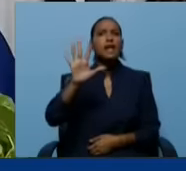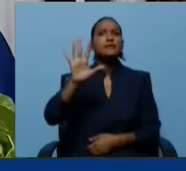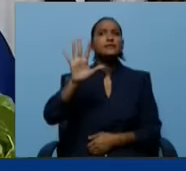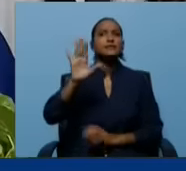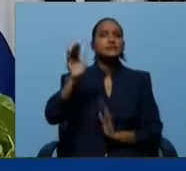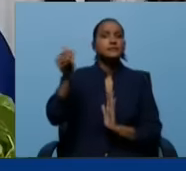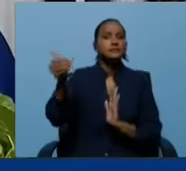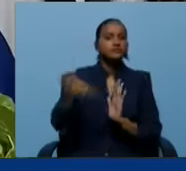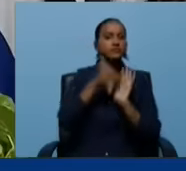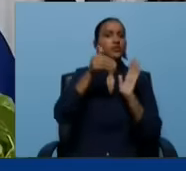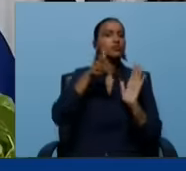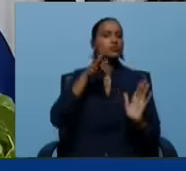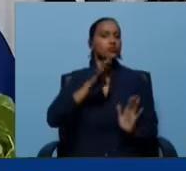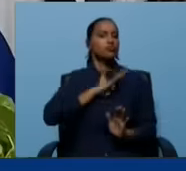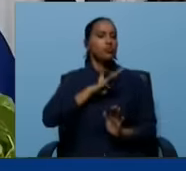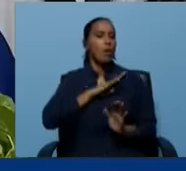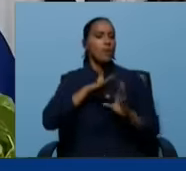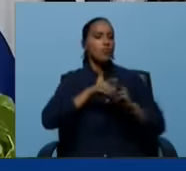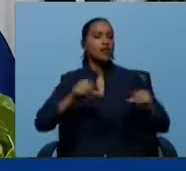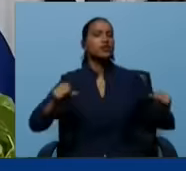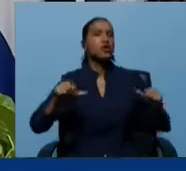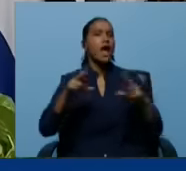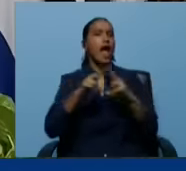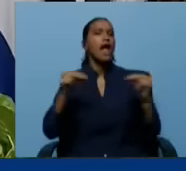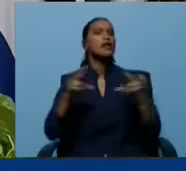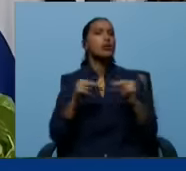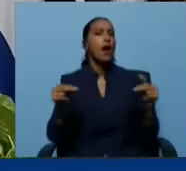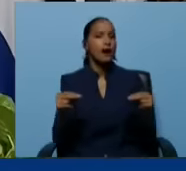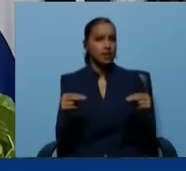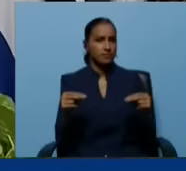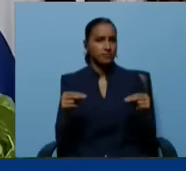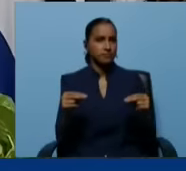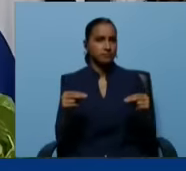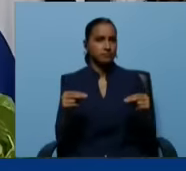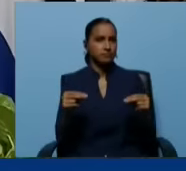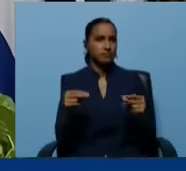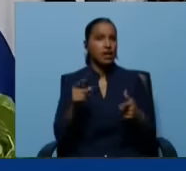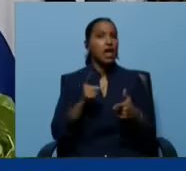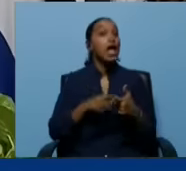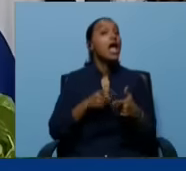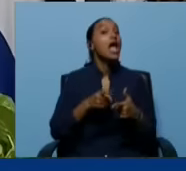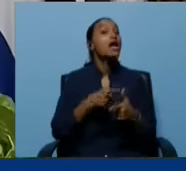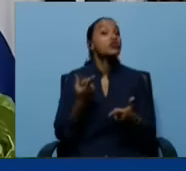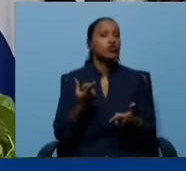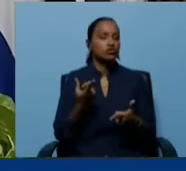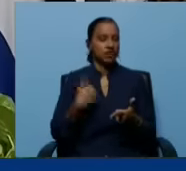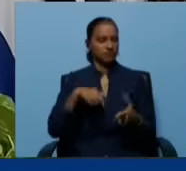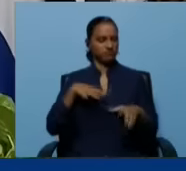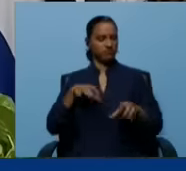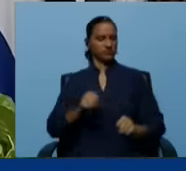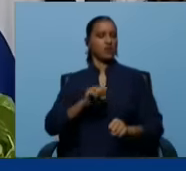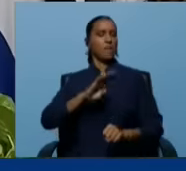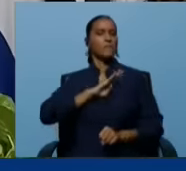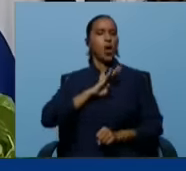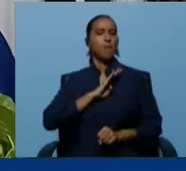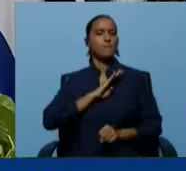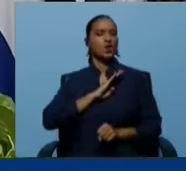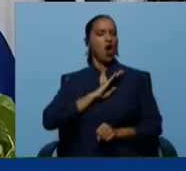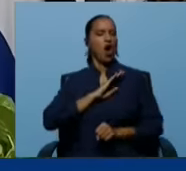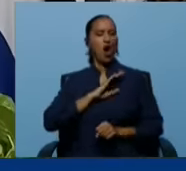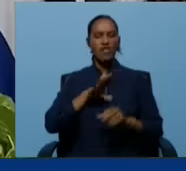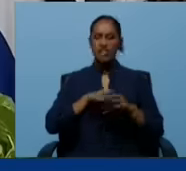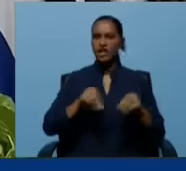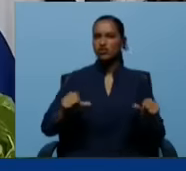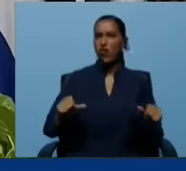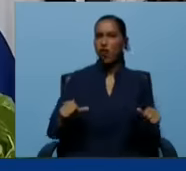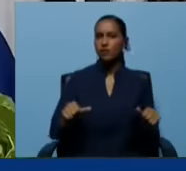su territorio. Se sentían dueños de estos territorios. Y como